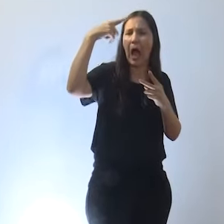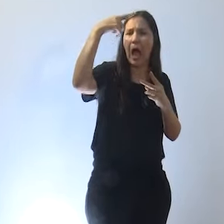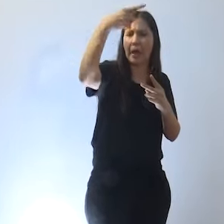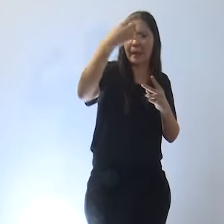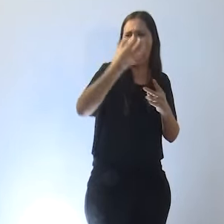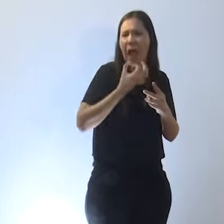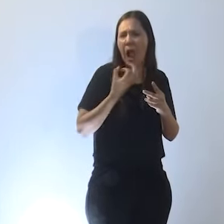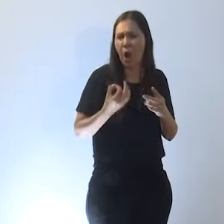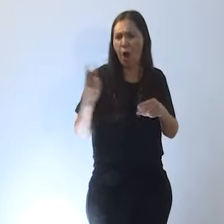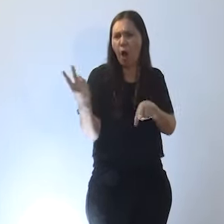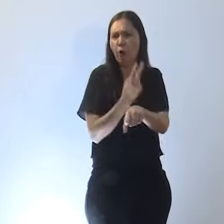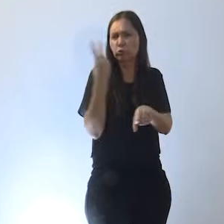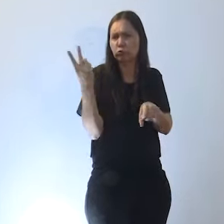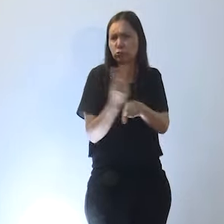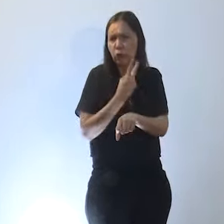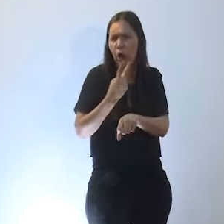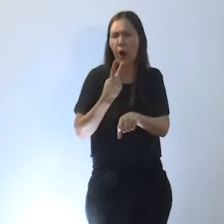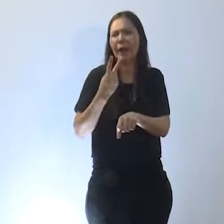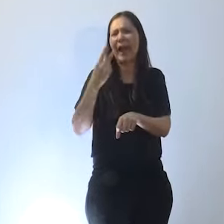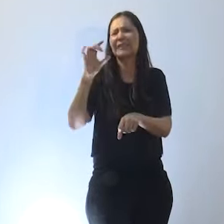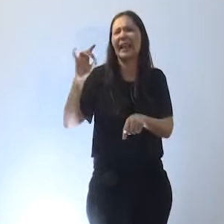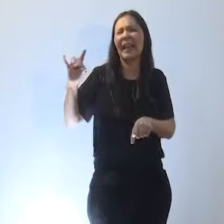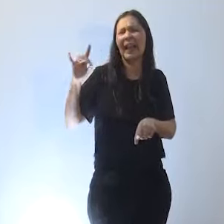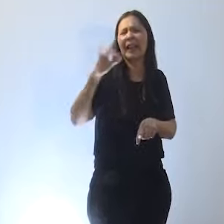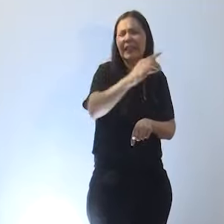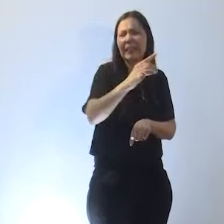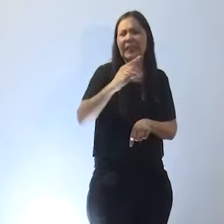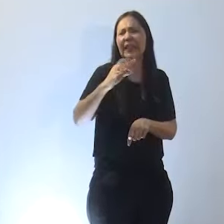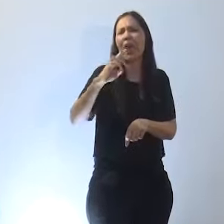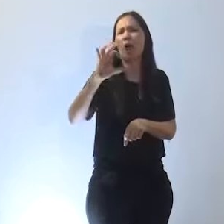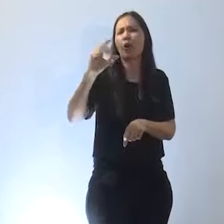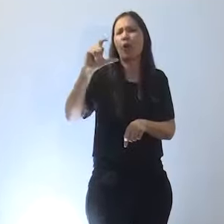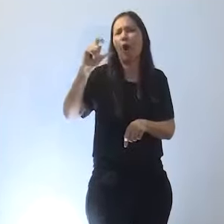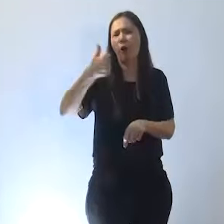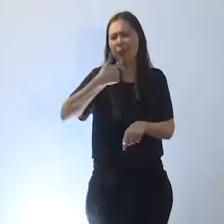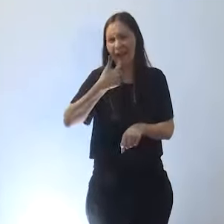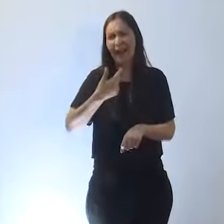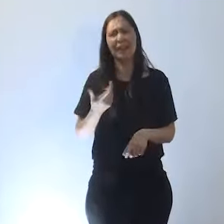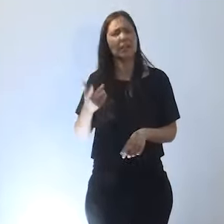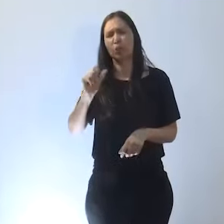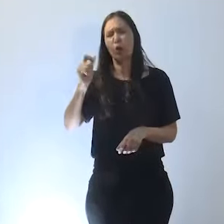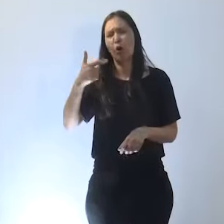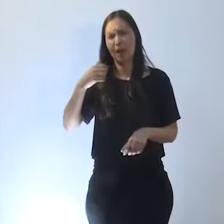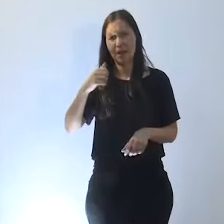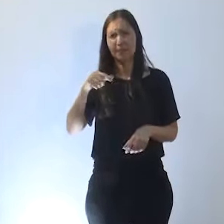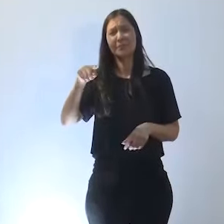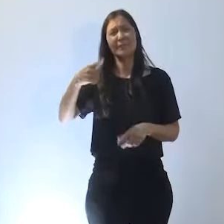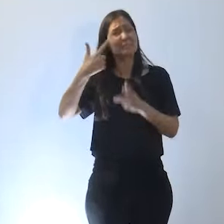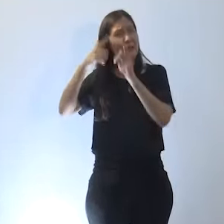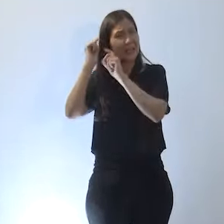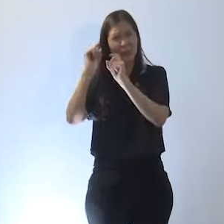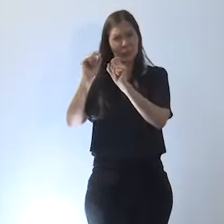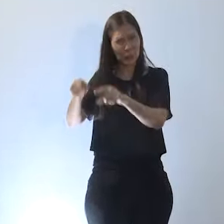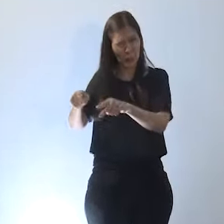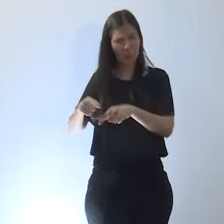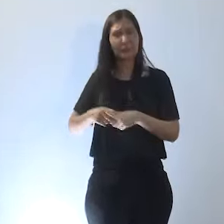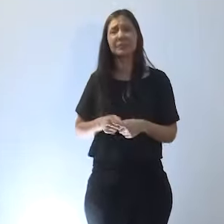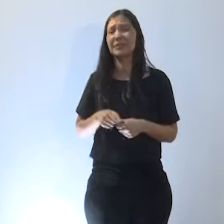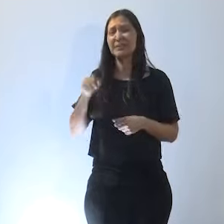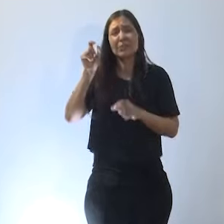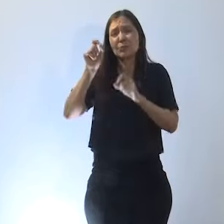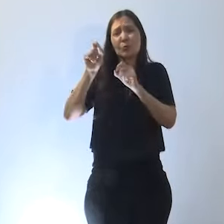2 horas que o sea entonces esa es su experiencia entonces ahí digo esa Esa es la experiencia esa la la